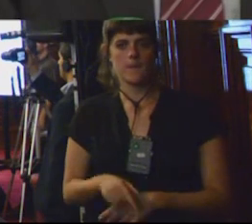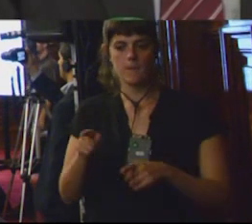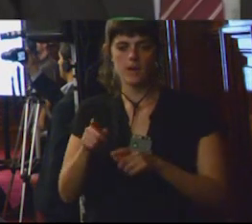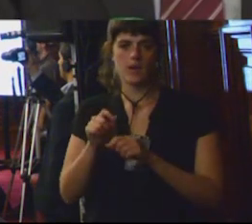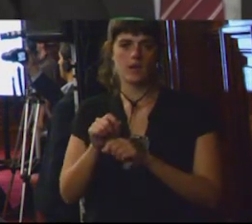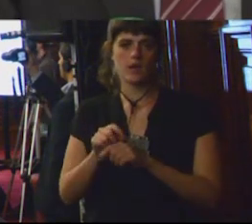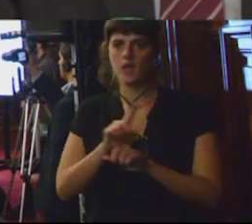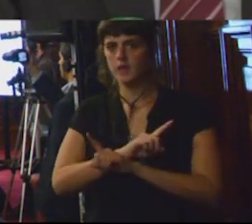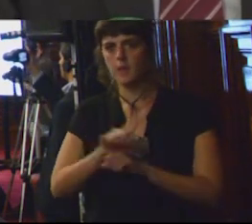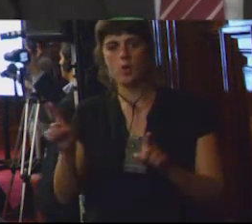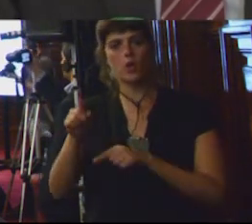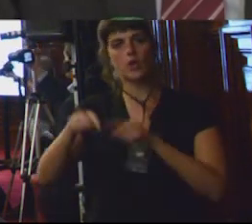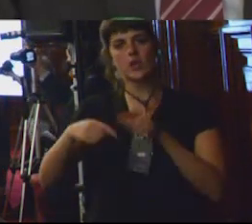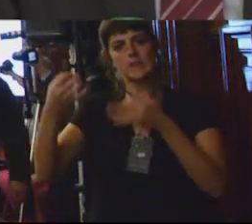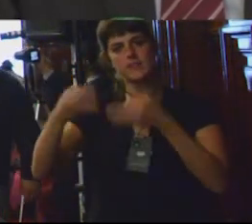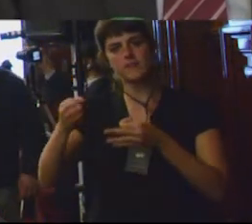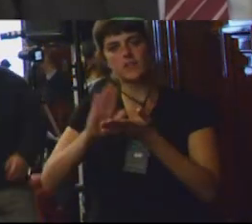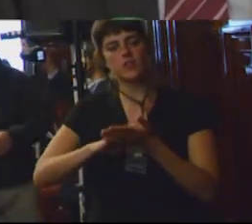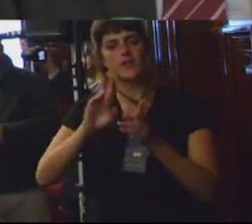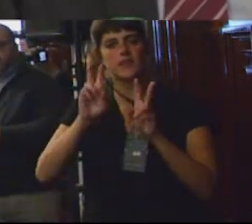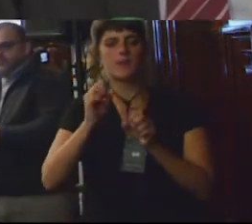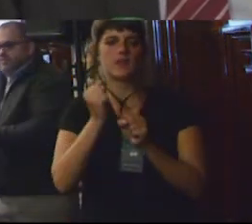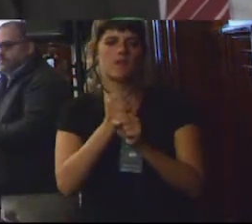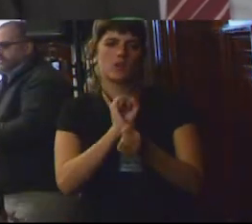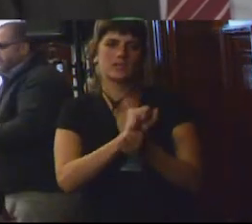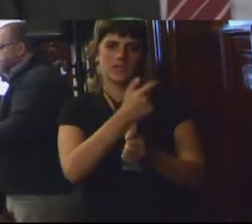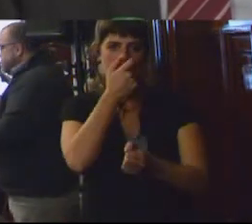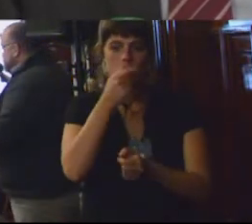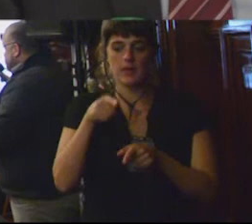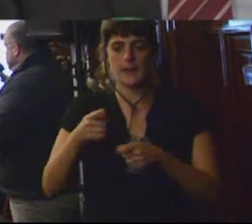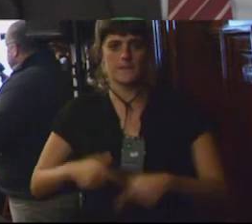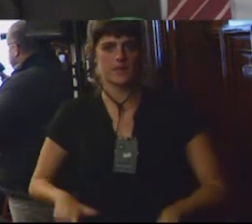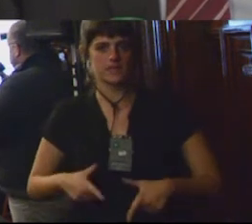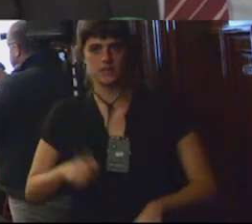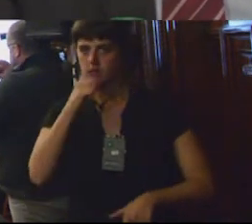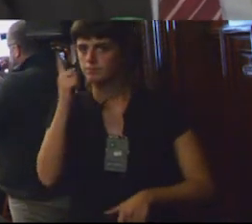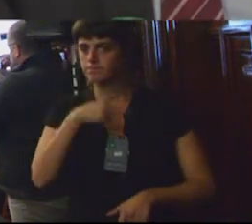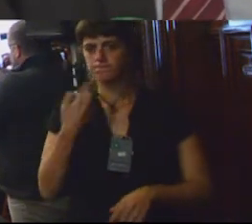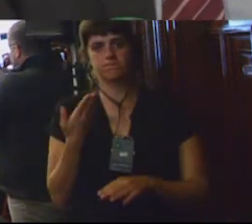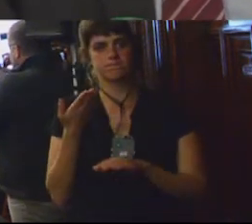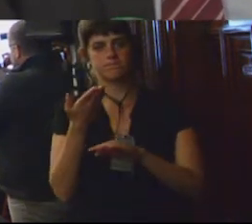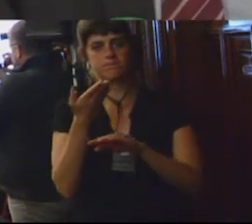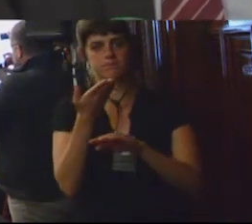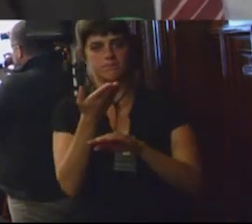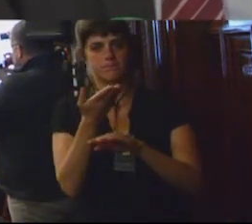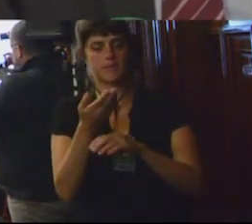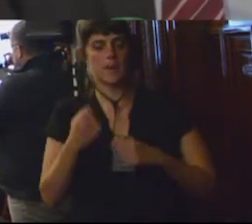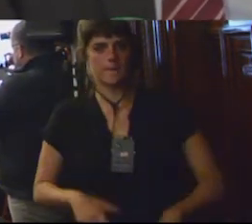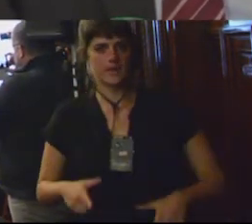la coordinadora específica del trabajo esclavo para que el ministro inmediatamente solicite, que el ministro